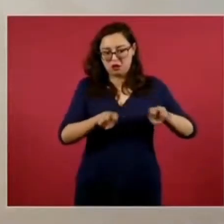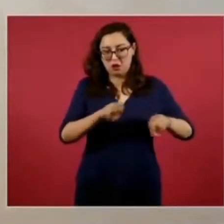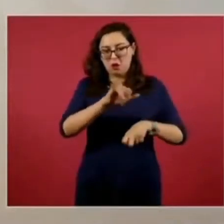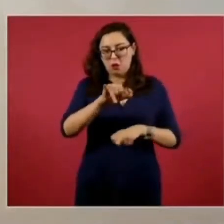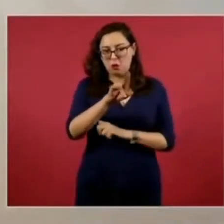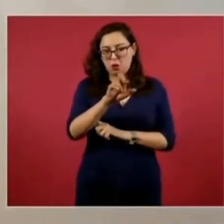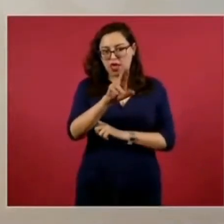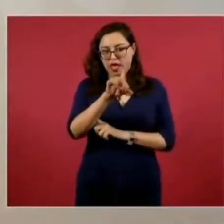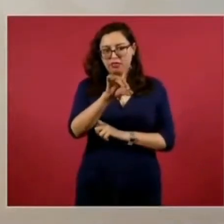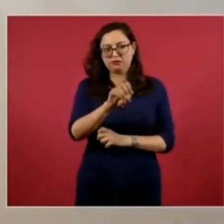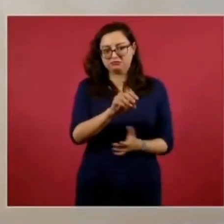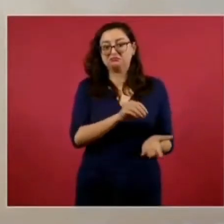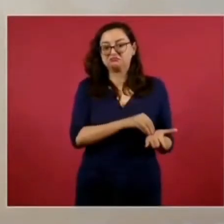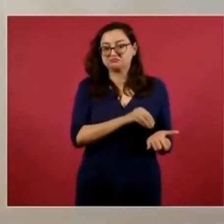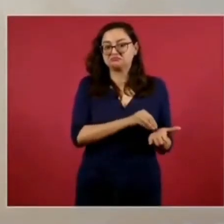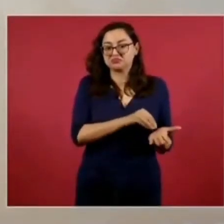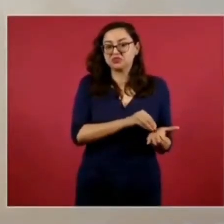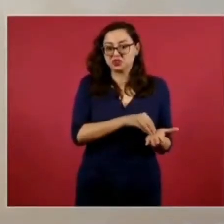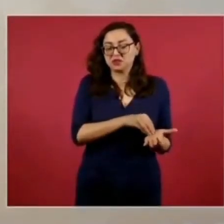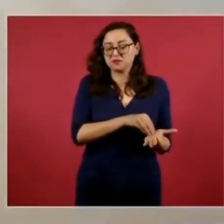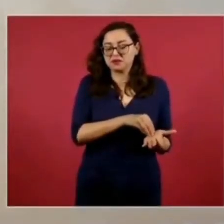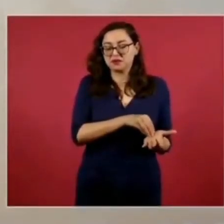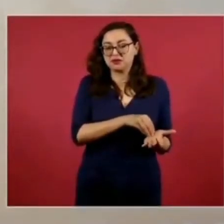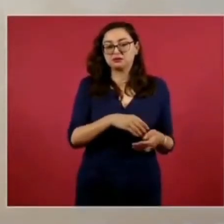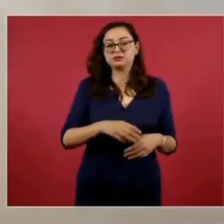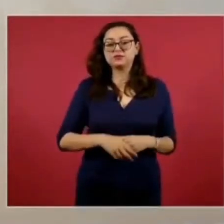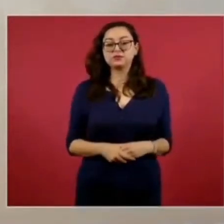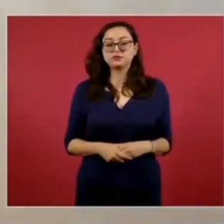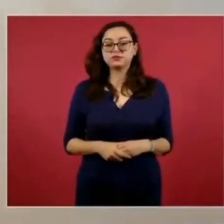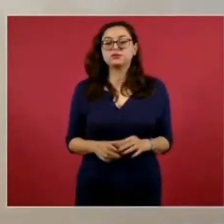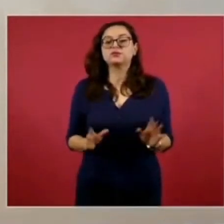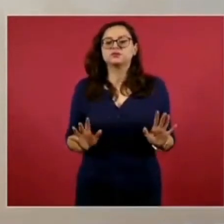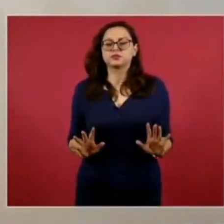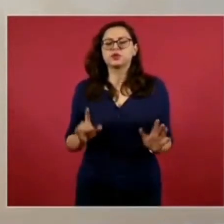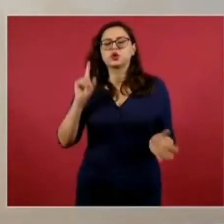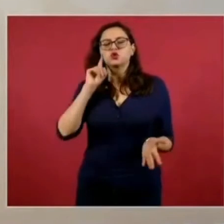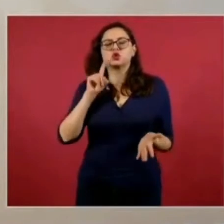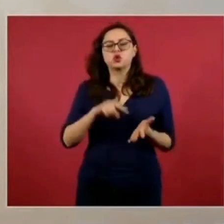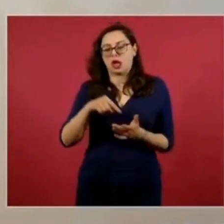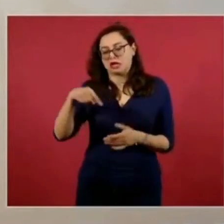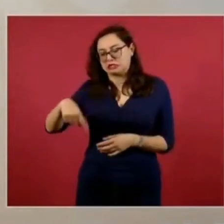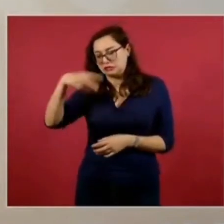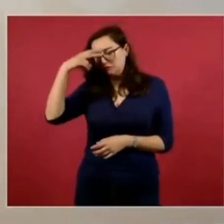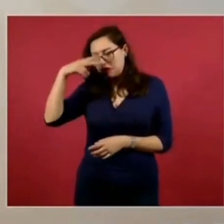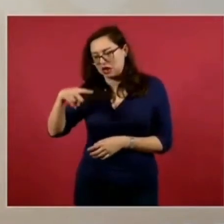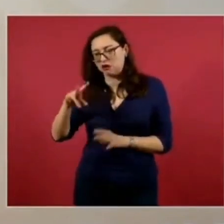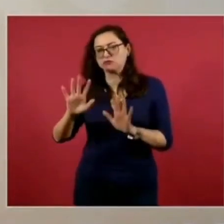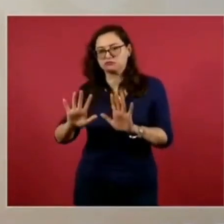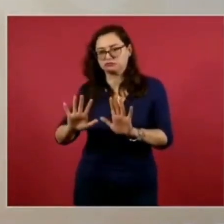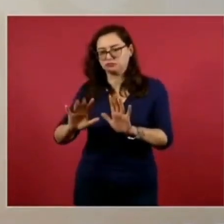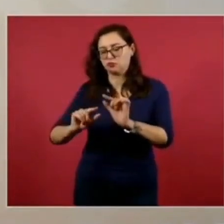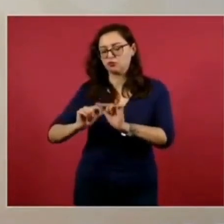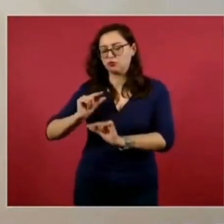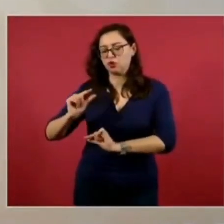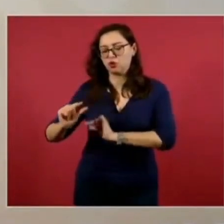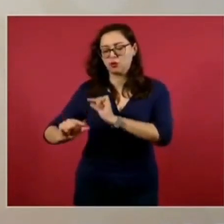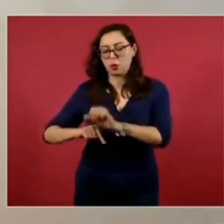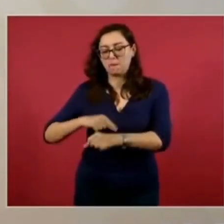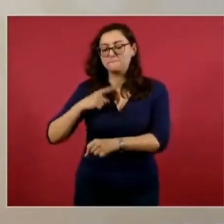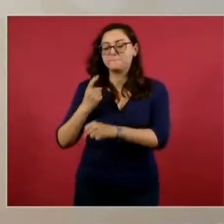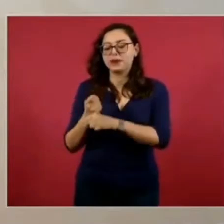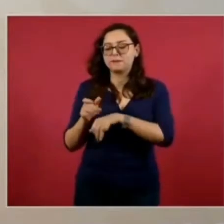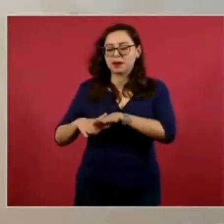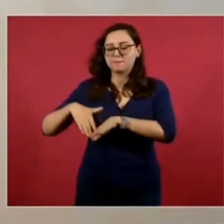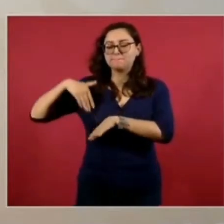eso yo creo que aquí si damos un primer paso con la elección de los jueces vamos a